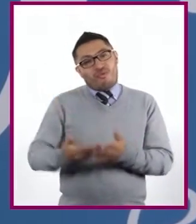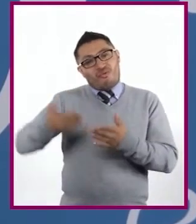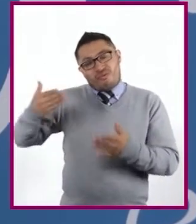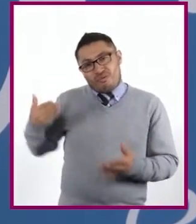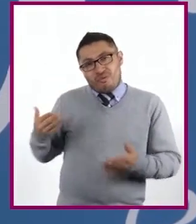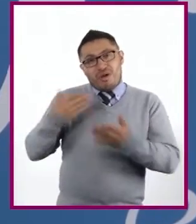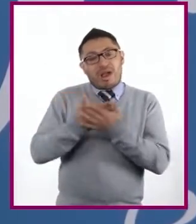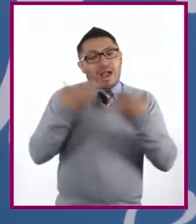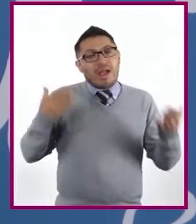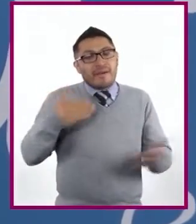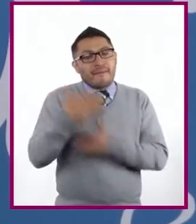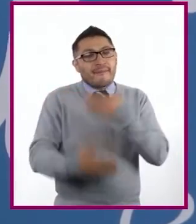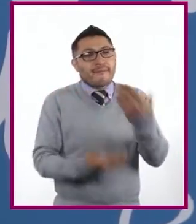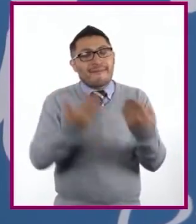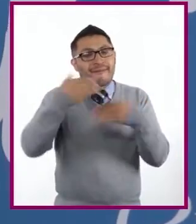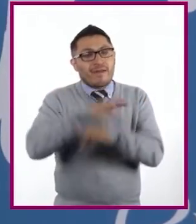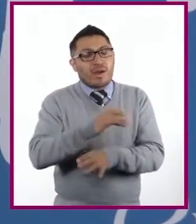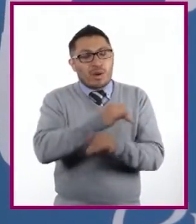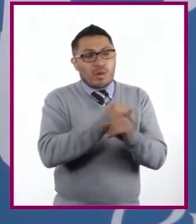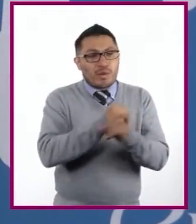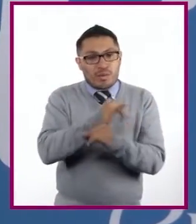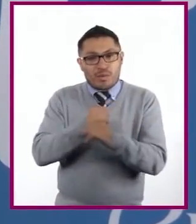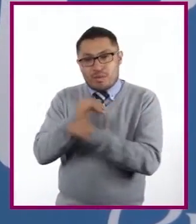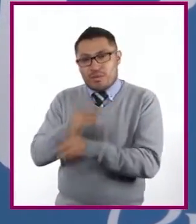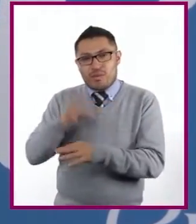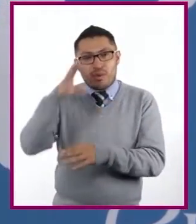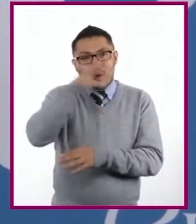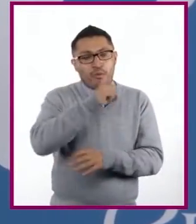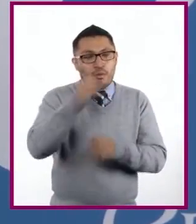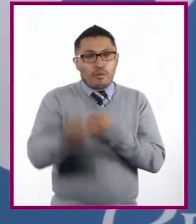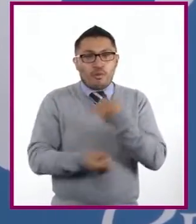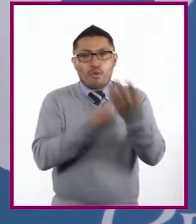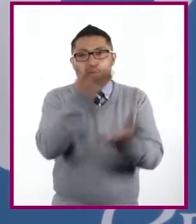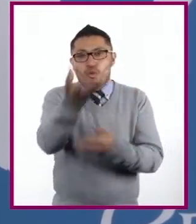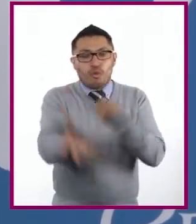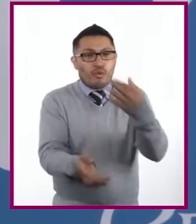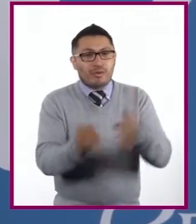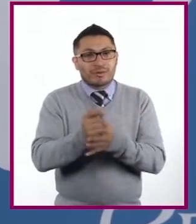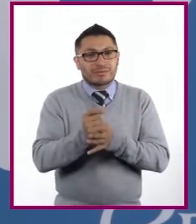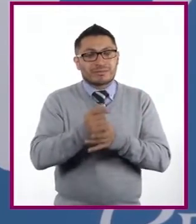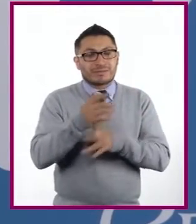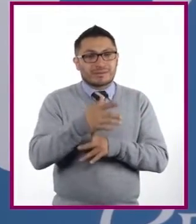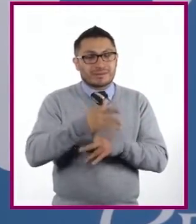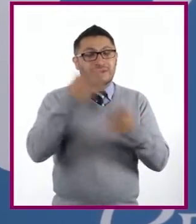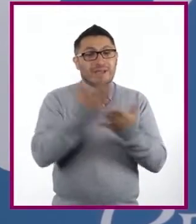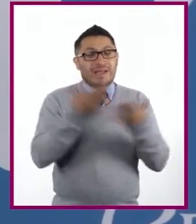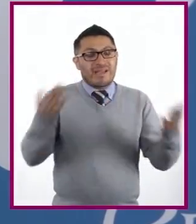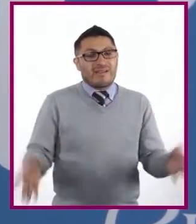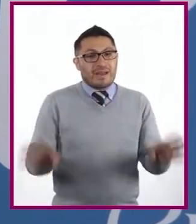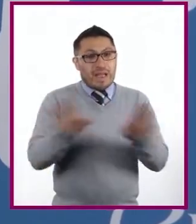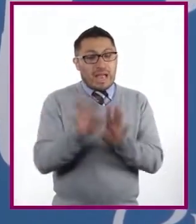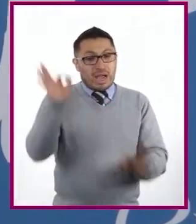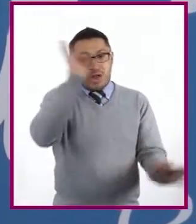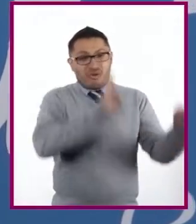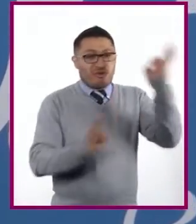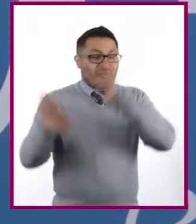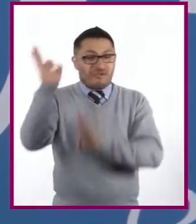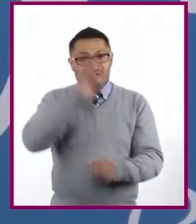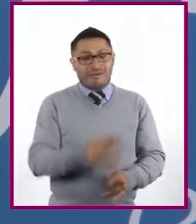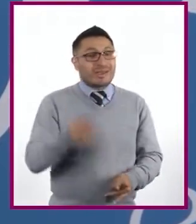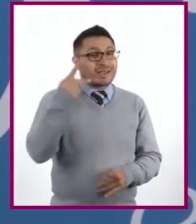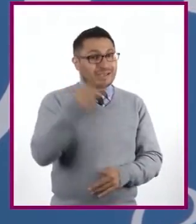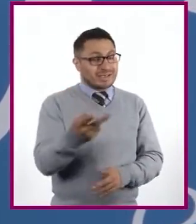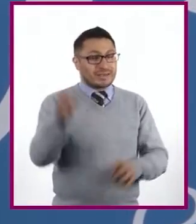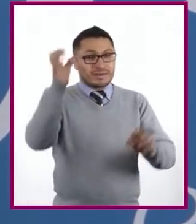hemos avanzado mucho en materia de estudios de la transmisión de calor. Tanto que hasta tenemos una rama de la física que se dedica a